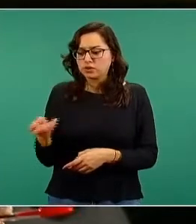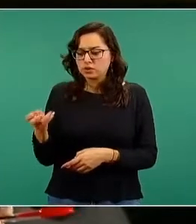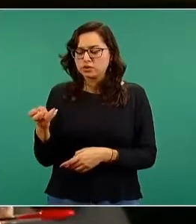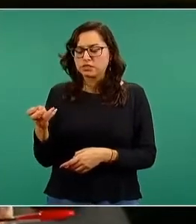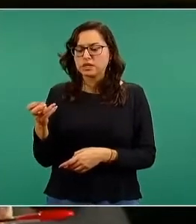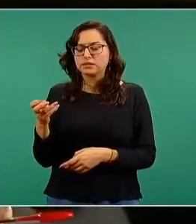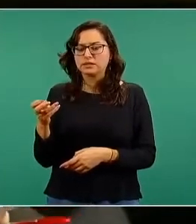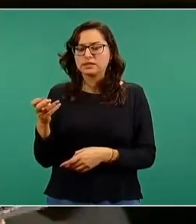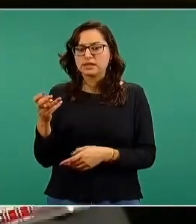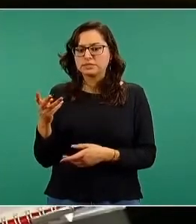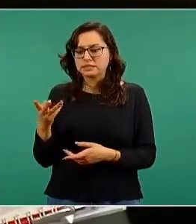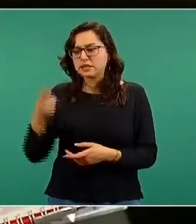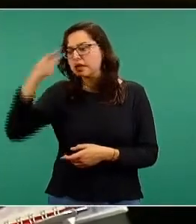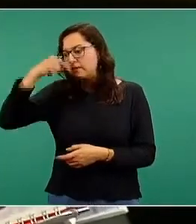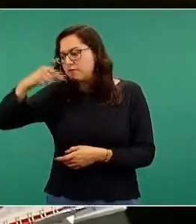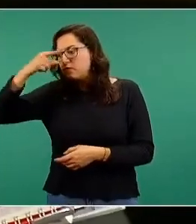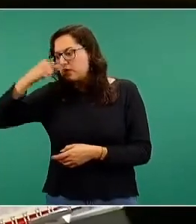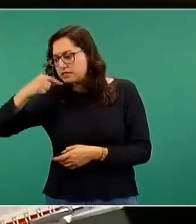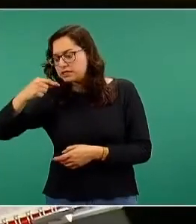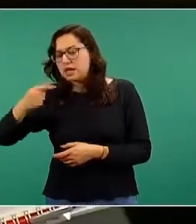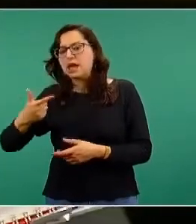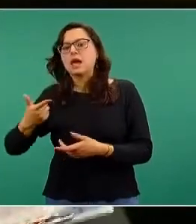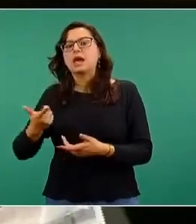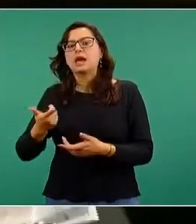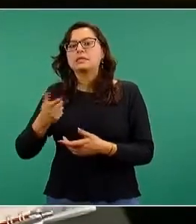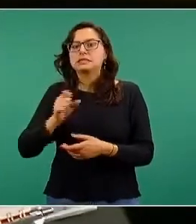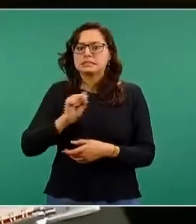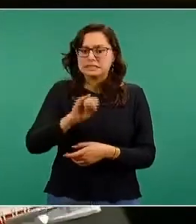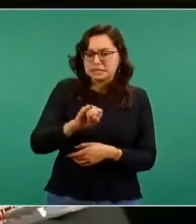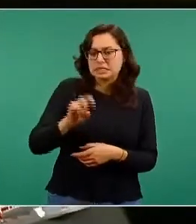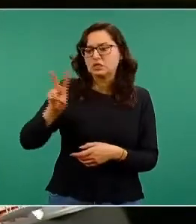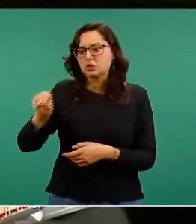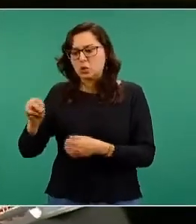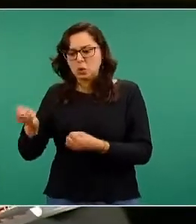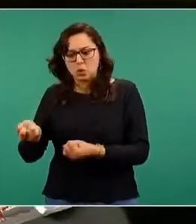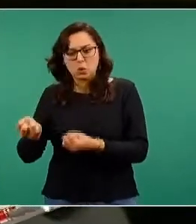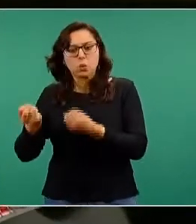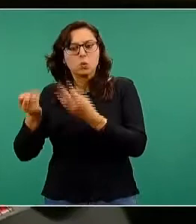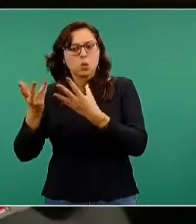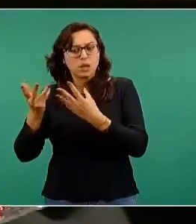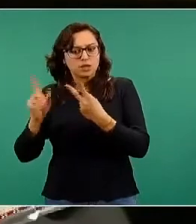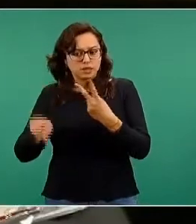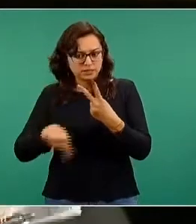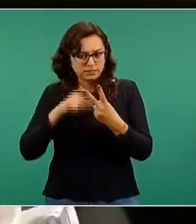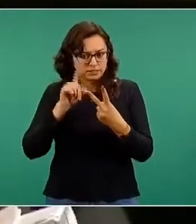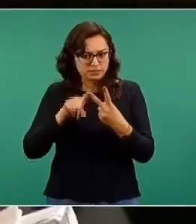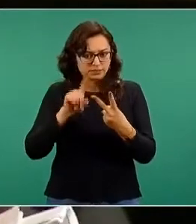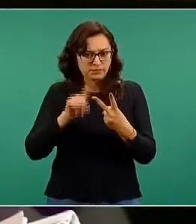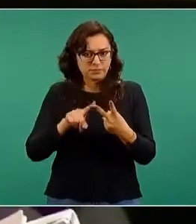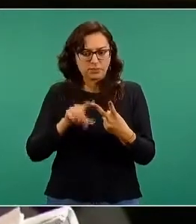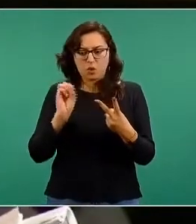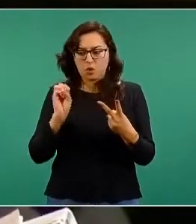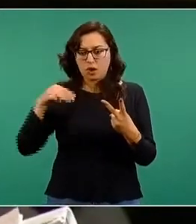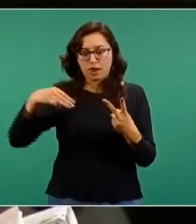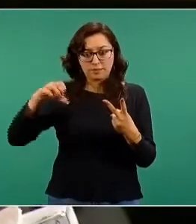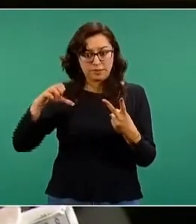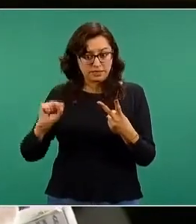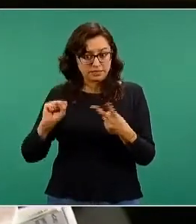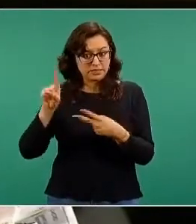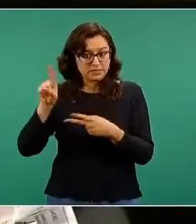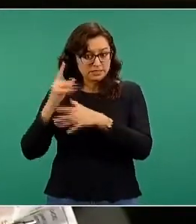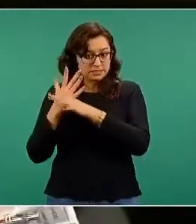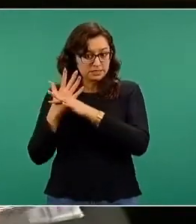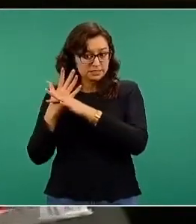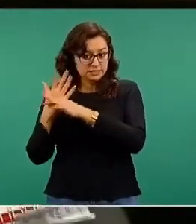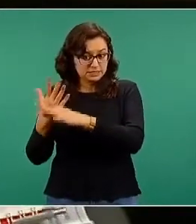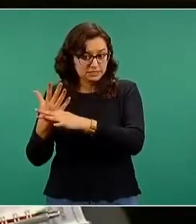para confirmar influenza? ¿Cuántos negativos hay en esta temporada? Y mi segunda pregunta, que está relacionada con ella, la OMS señala que una de